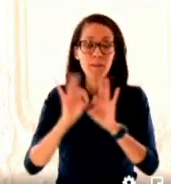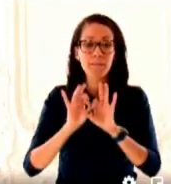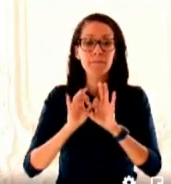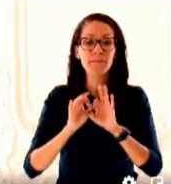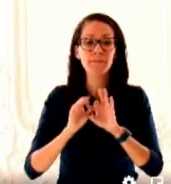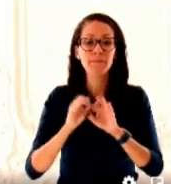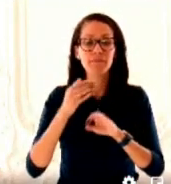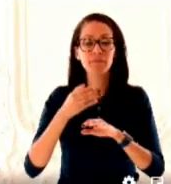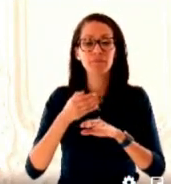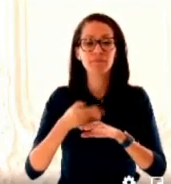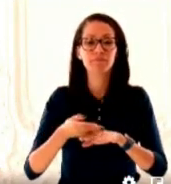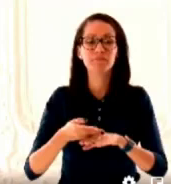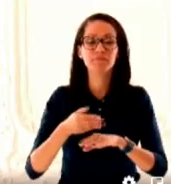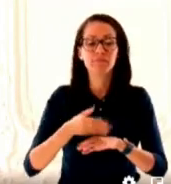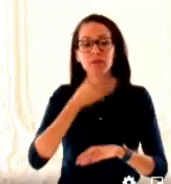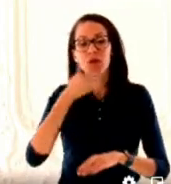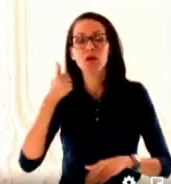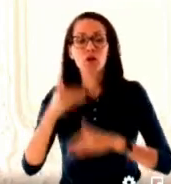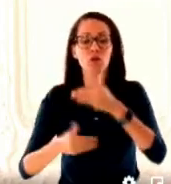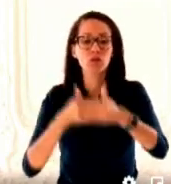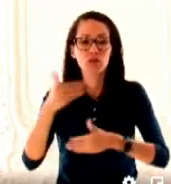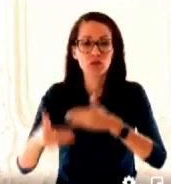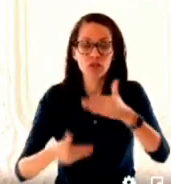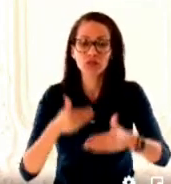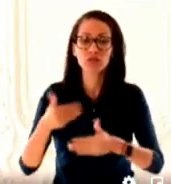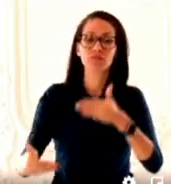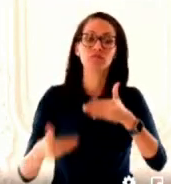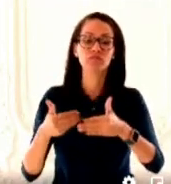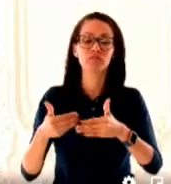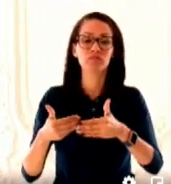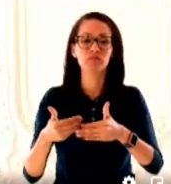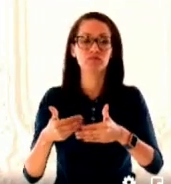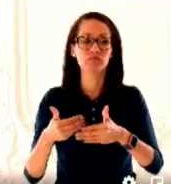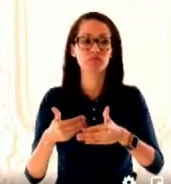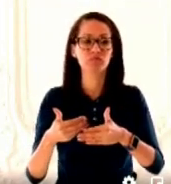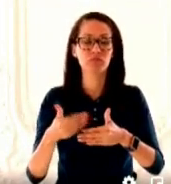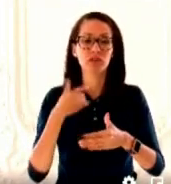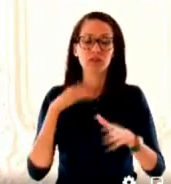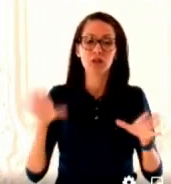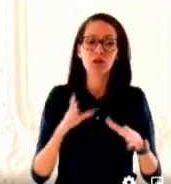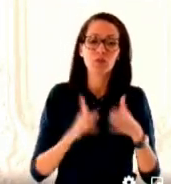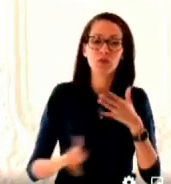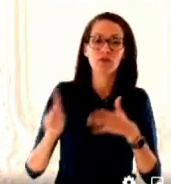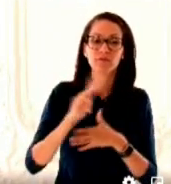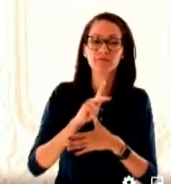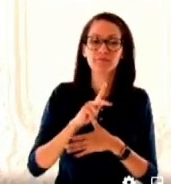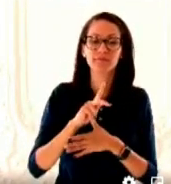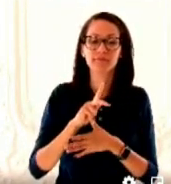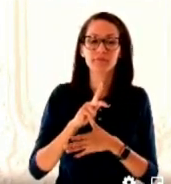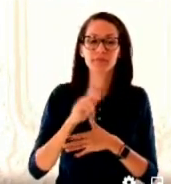procesos, asegurar el cumplimiento regulatorio, encaminar los proyectos prioritarios